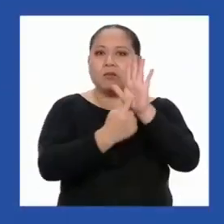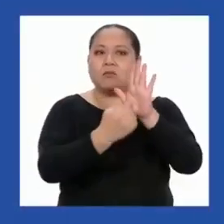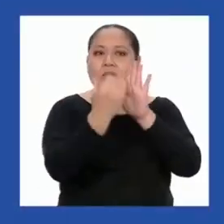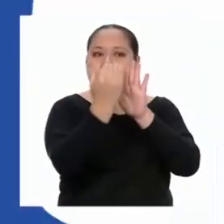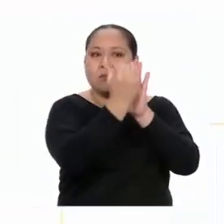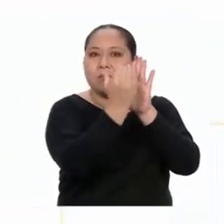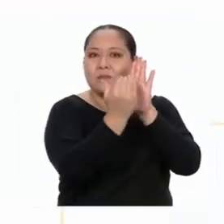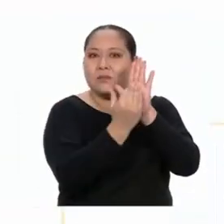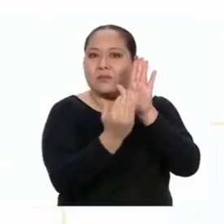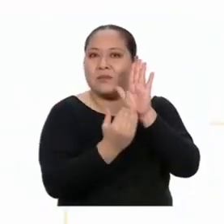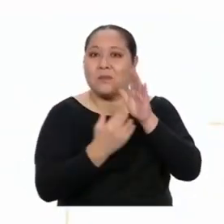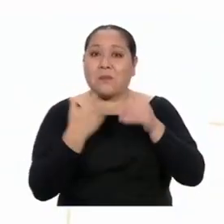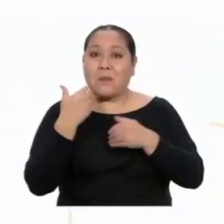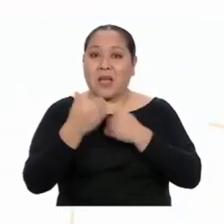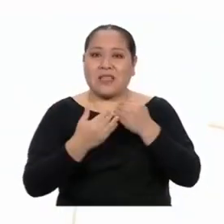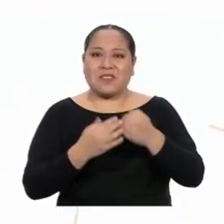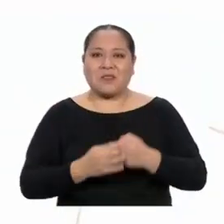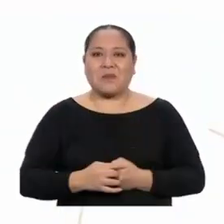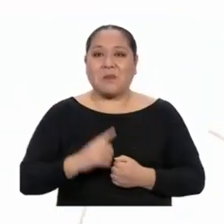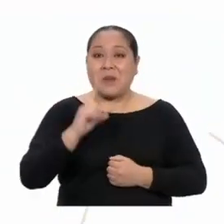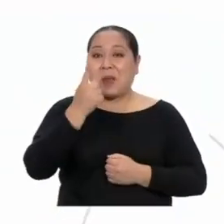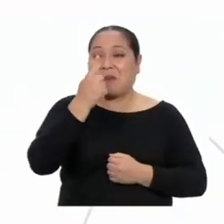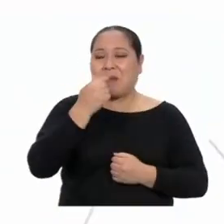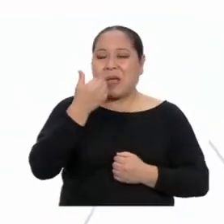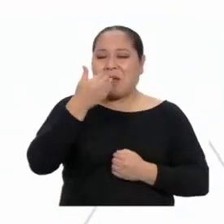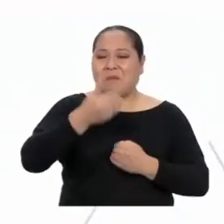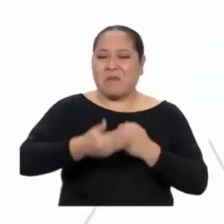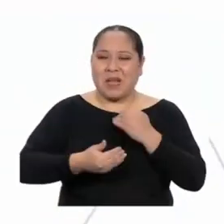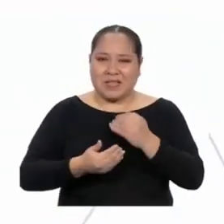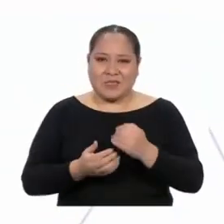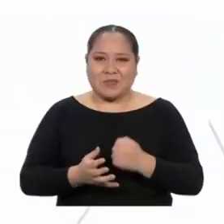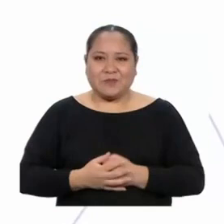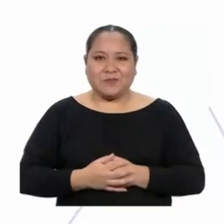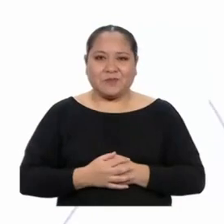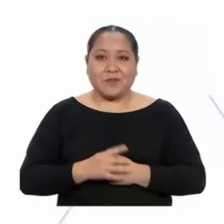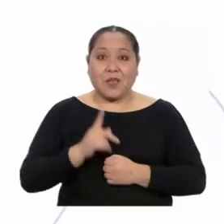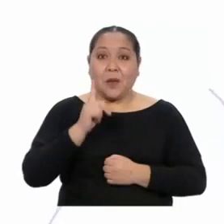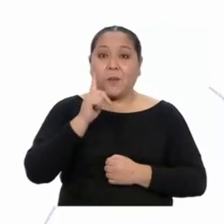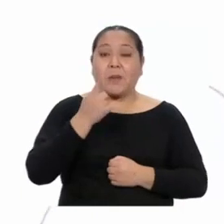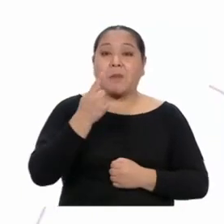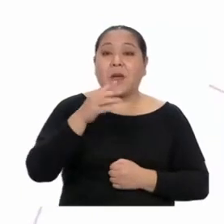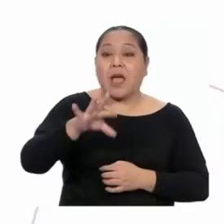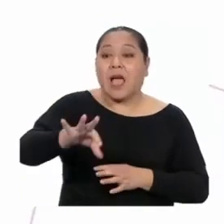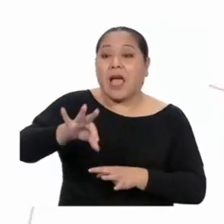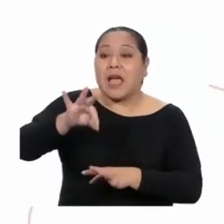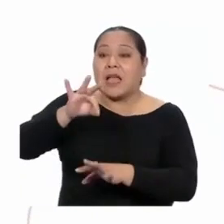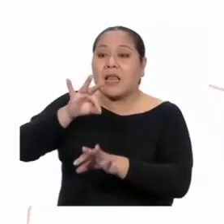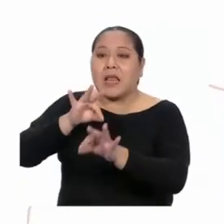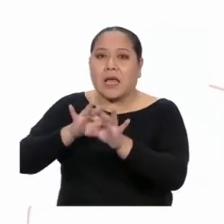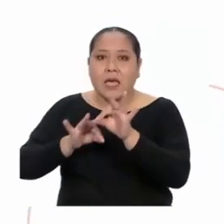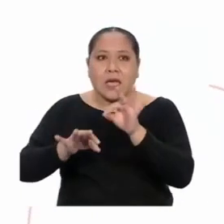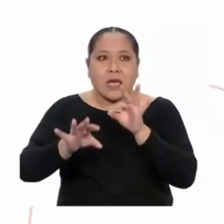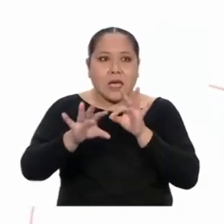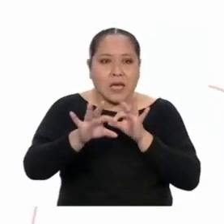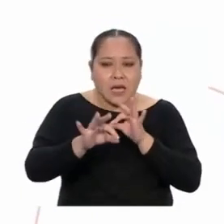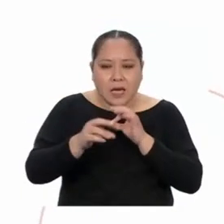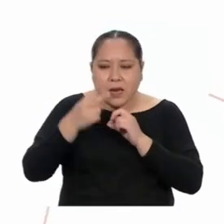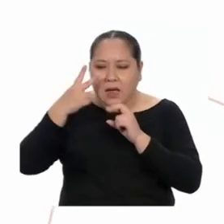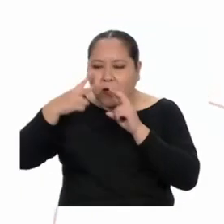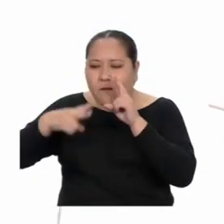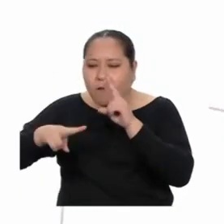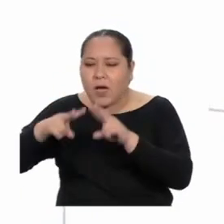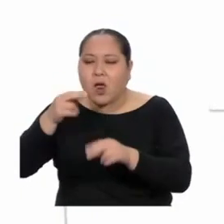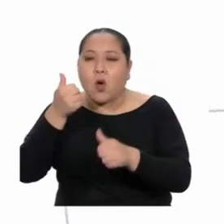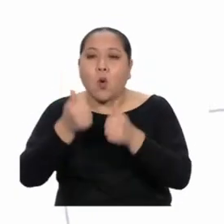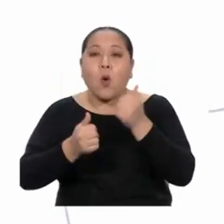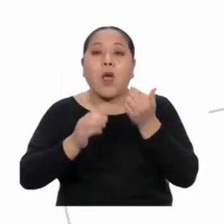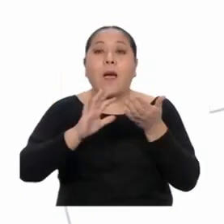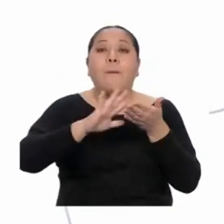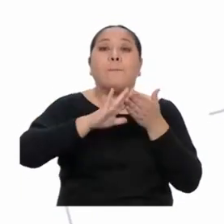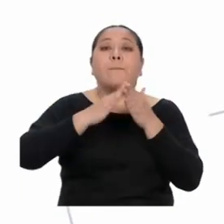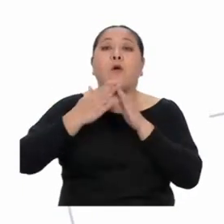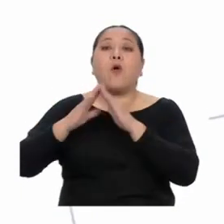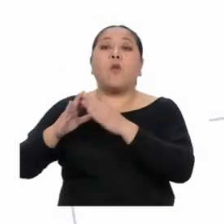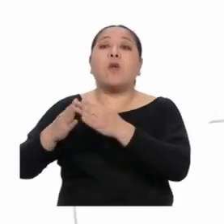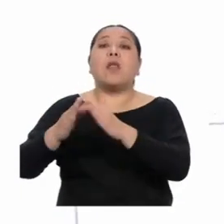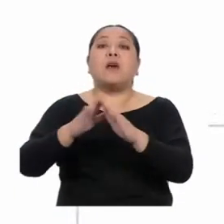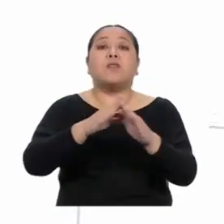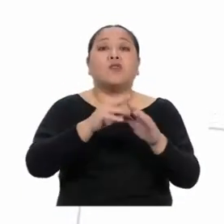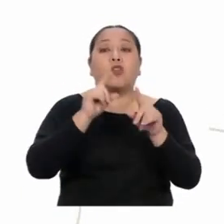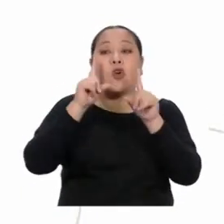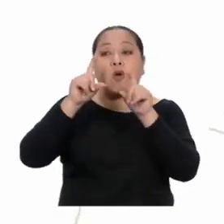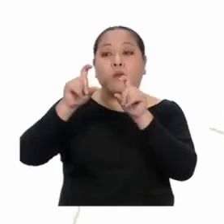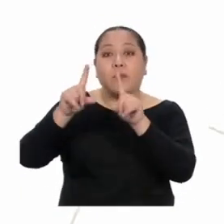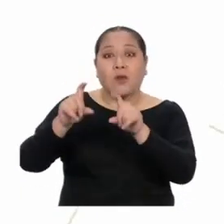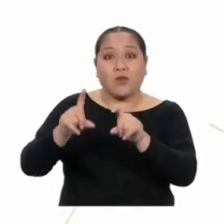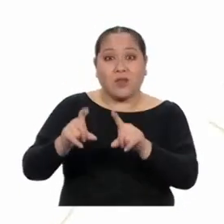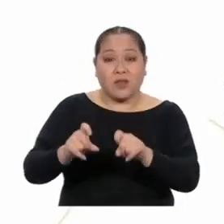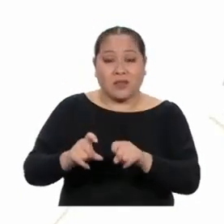pasos. Paso 1. Elegir y delimitar cuidadosamente tu población de interés.